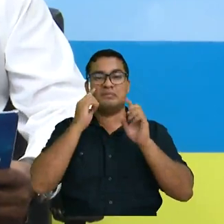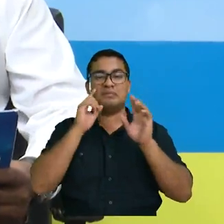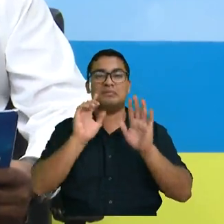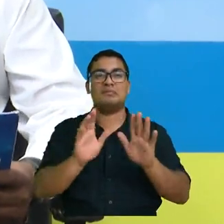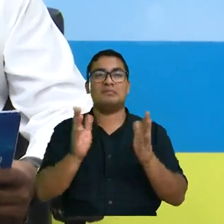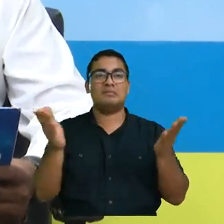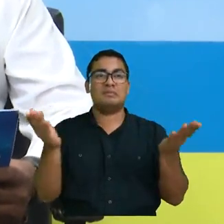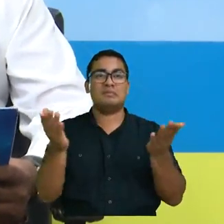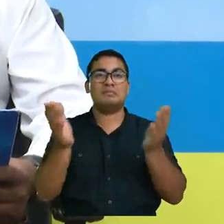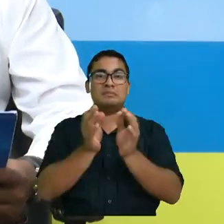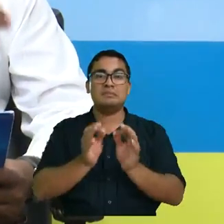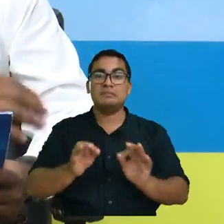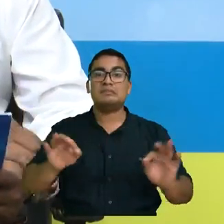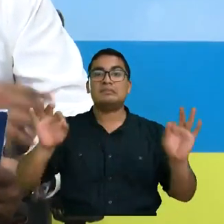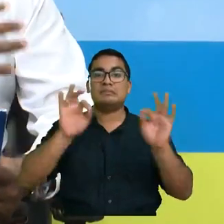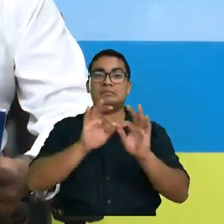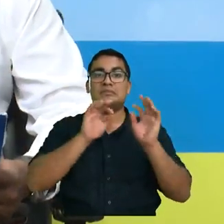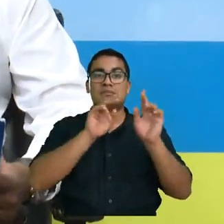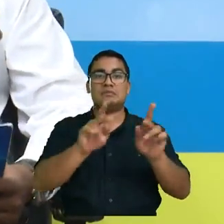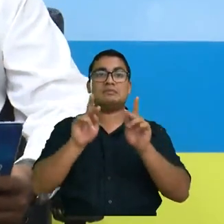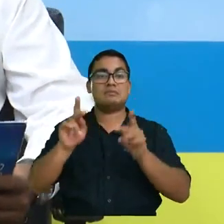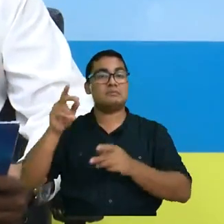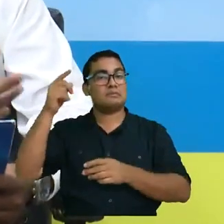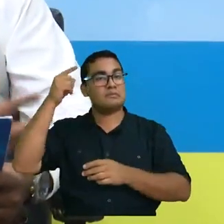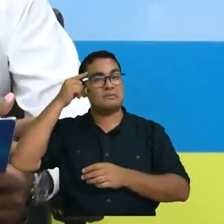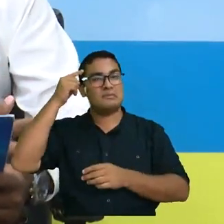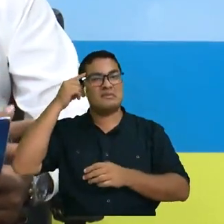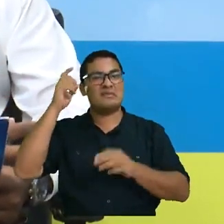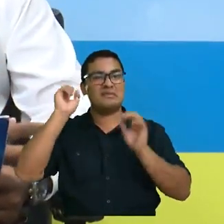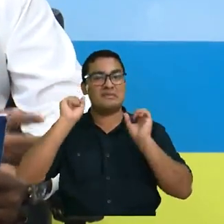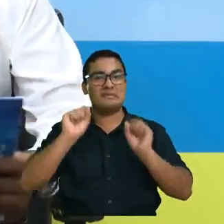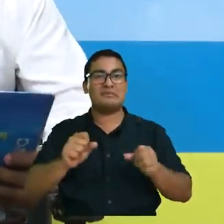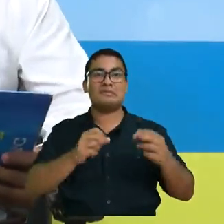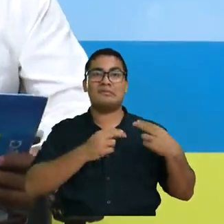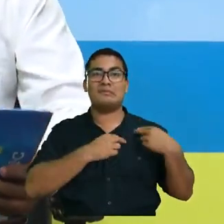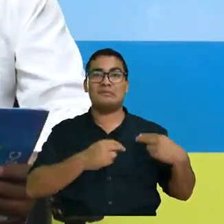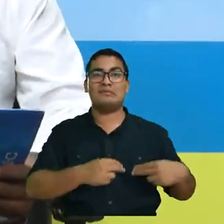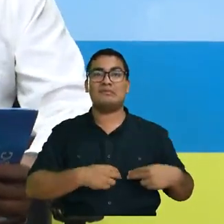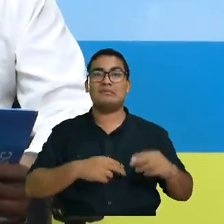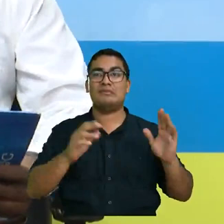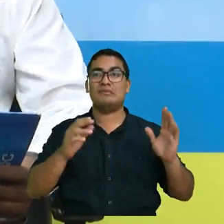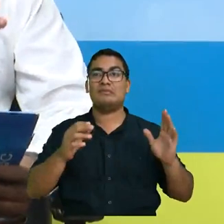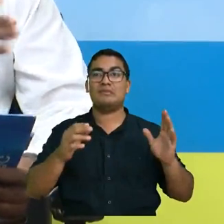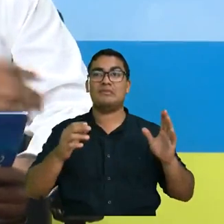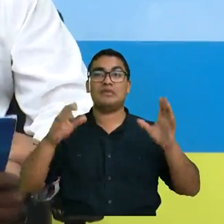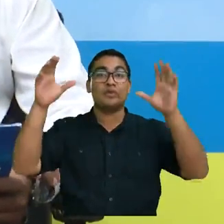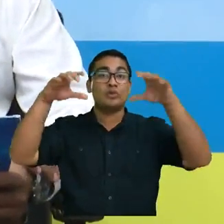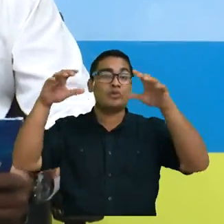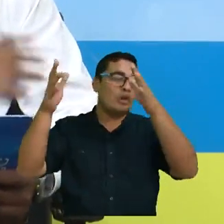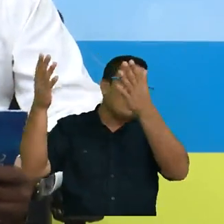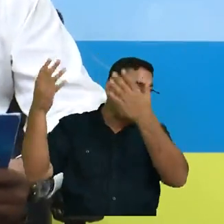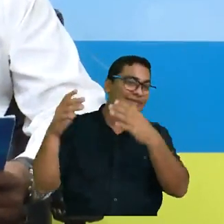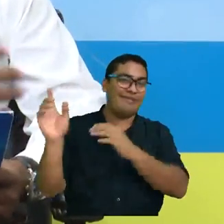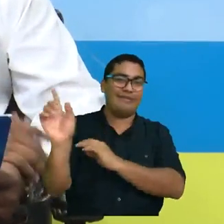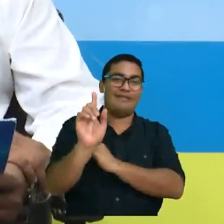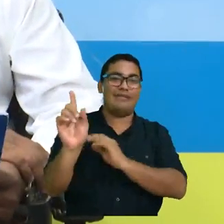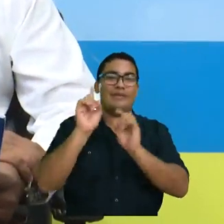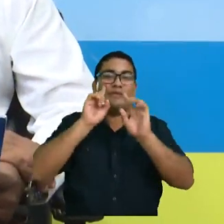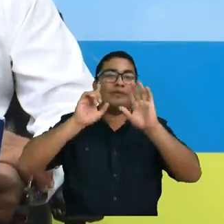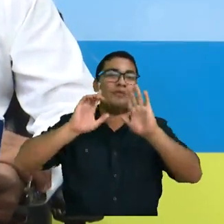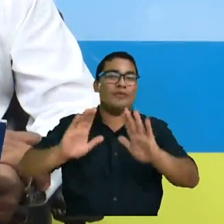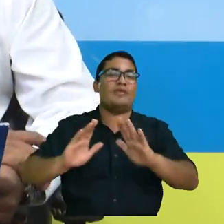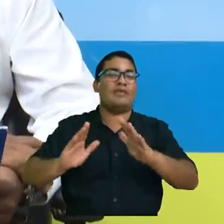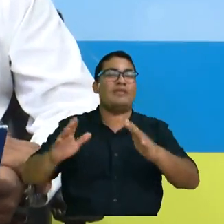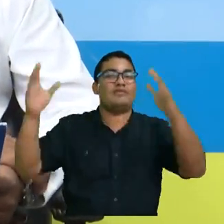de las prevenciones más lógicas que se nos puede ocurrir a nosotros los humanos es que no nos mojemos en este invierno, que protegernos de la